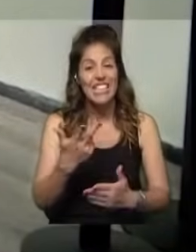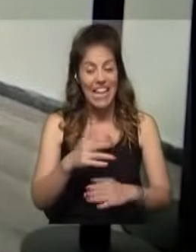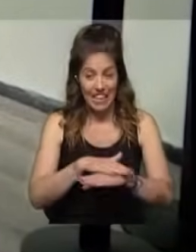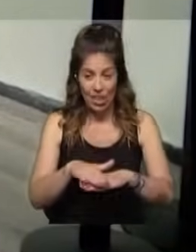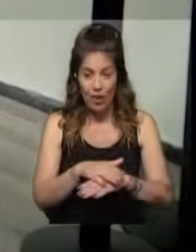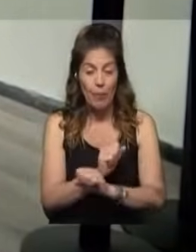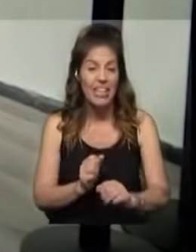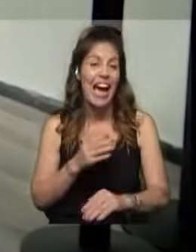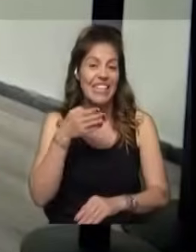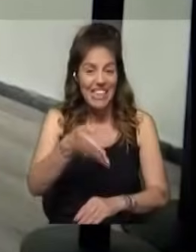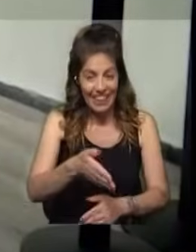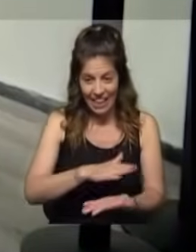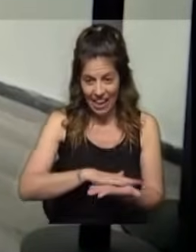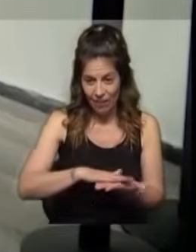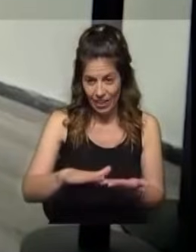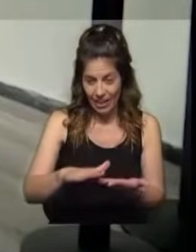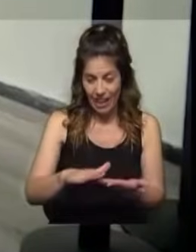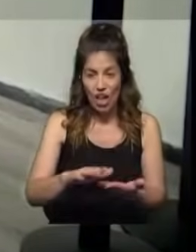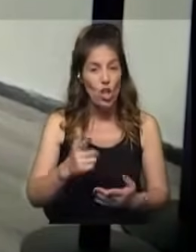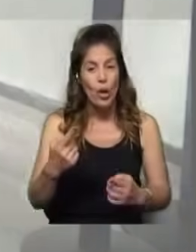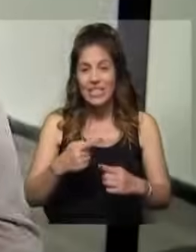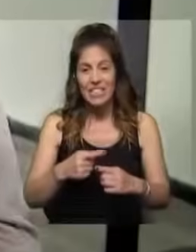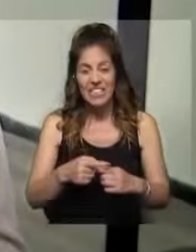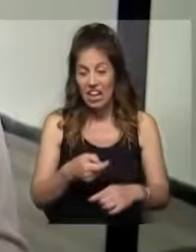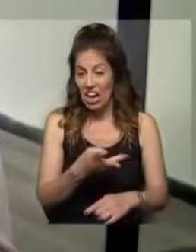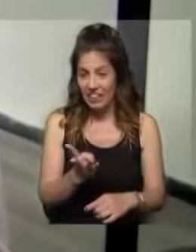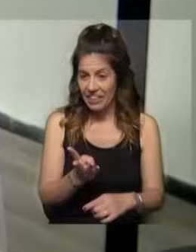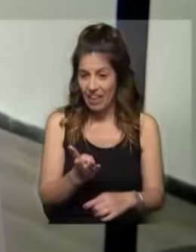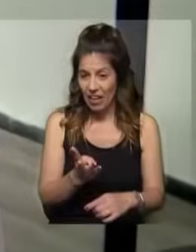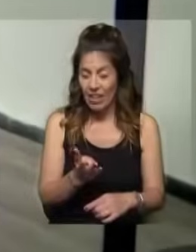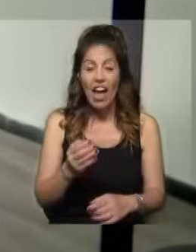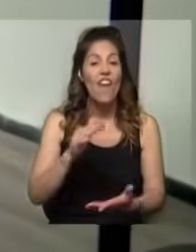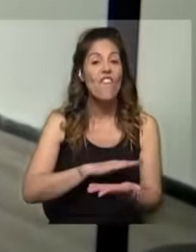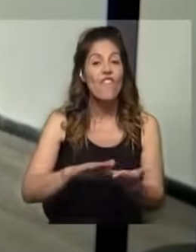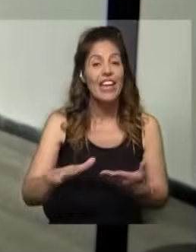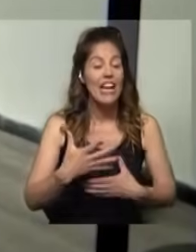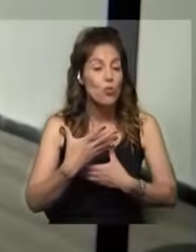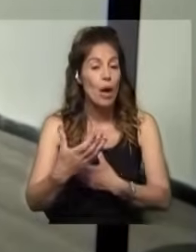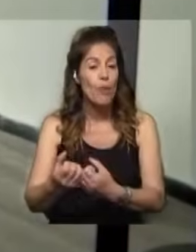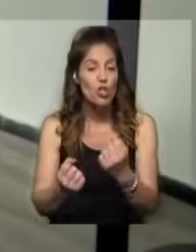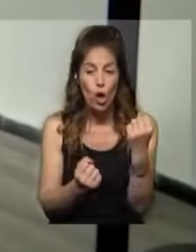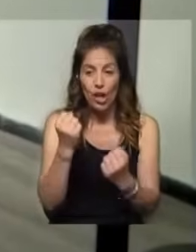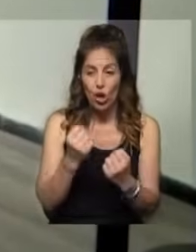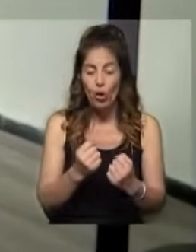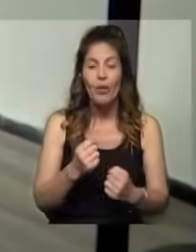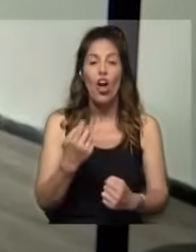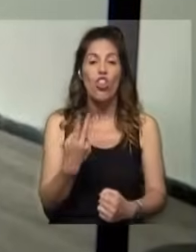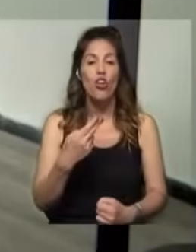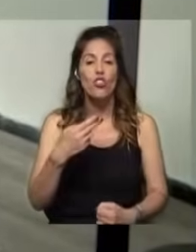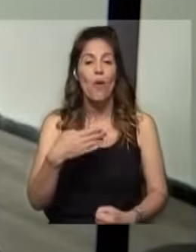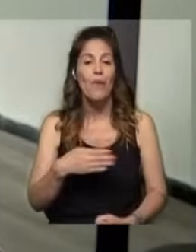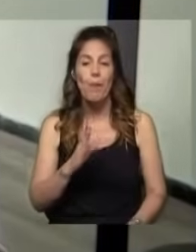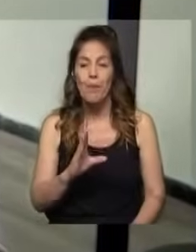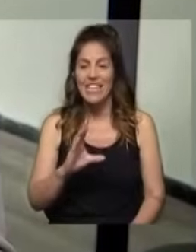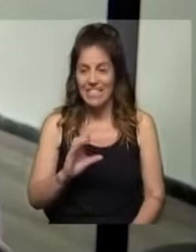acceder a la beca en donde no existen cupos la beca consiste en un apoyo económico de dos bpc mensuales esto